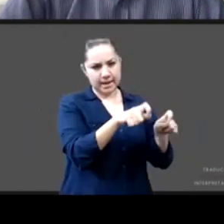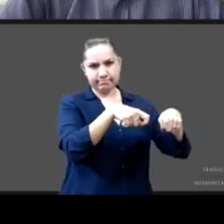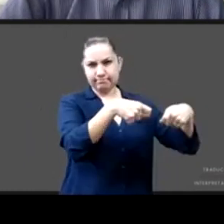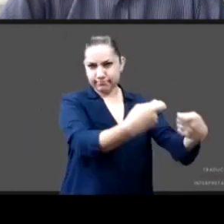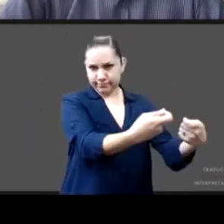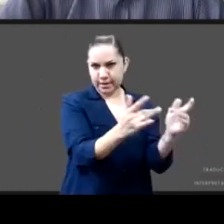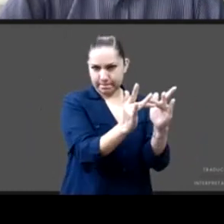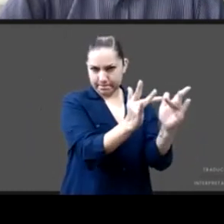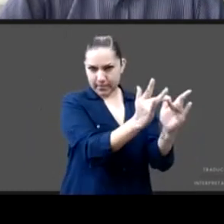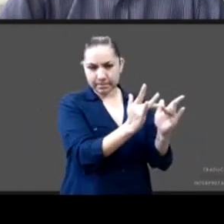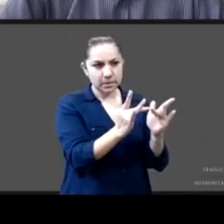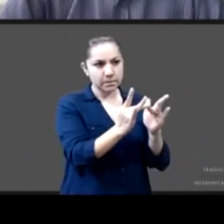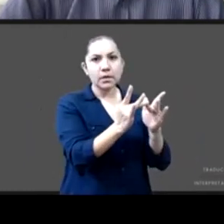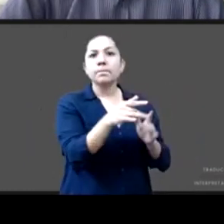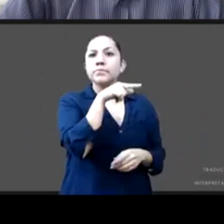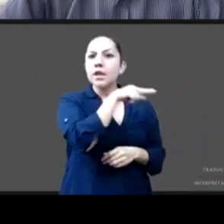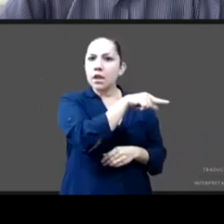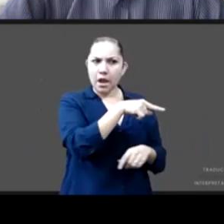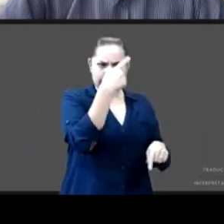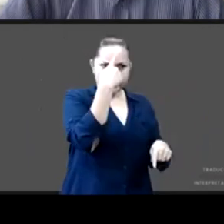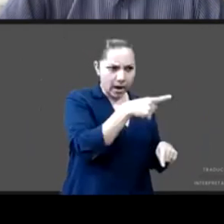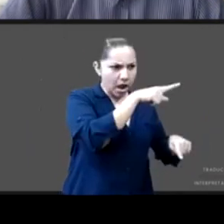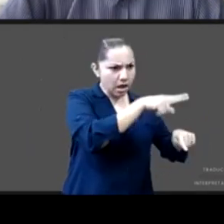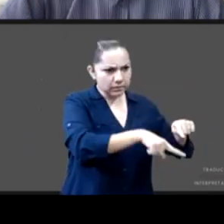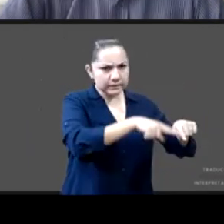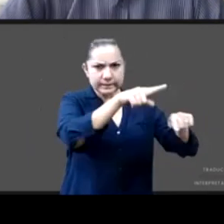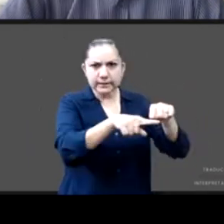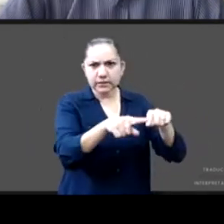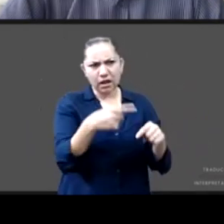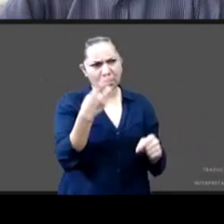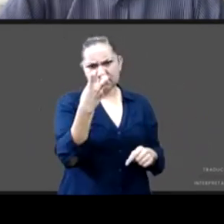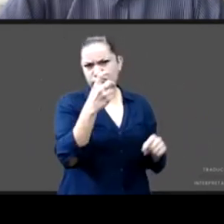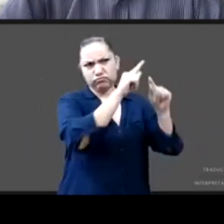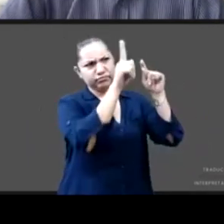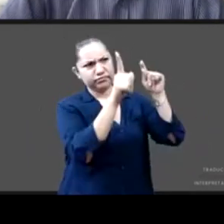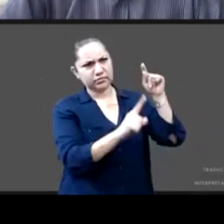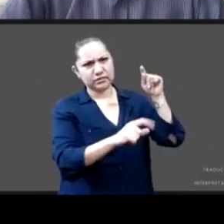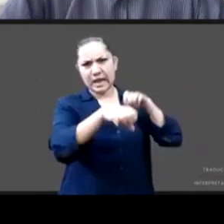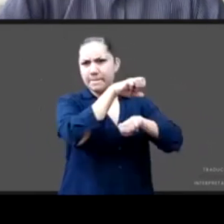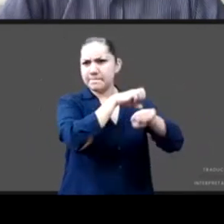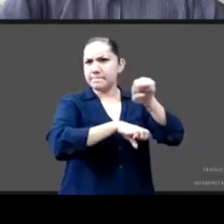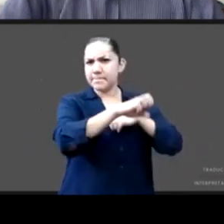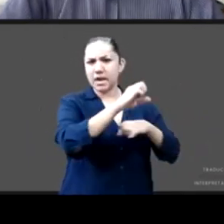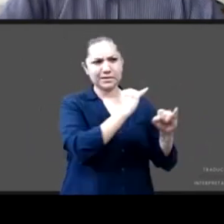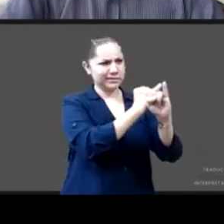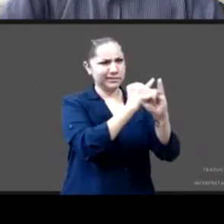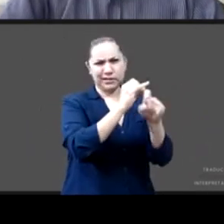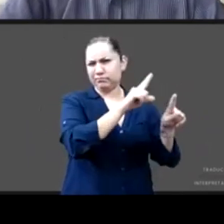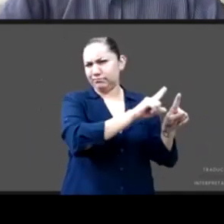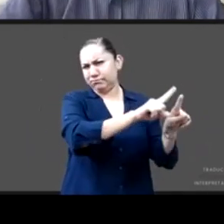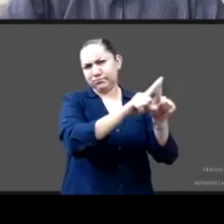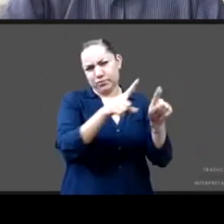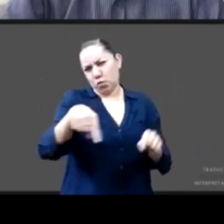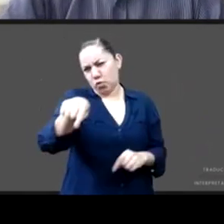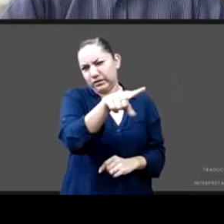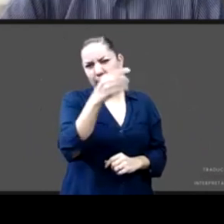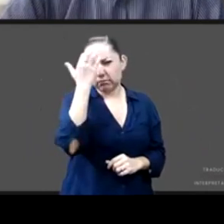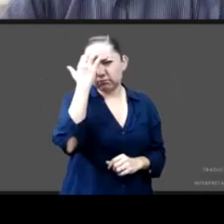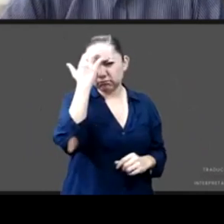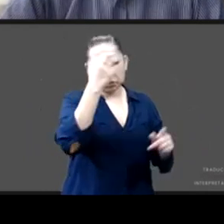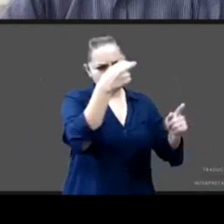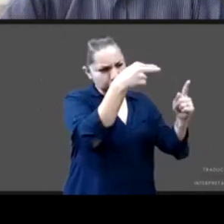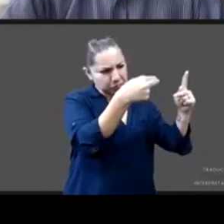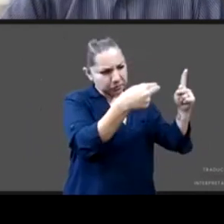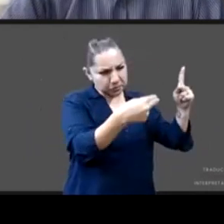acceso a Internet a nivel nacional. Es decir, todas las empresas que ustedes ya conocen, ¿verdad? Y bueno, la otra que